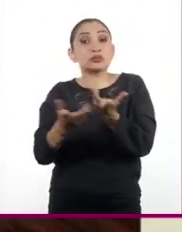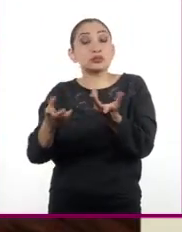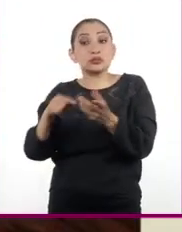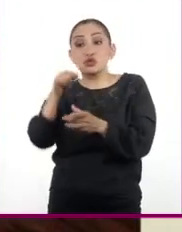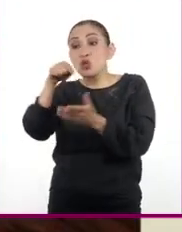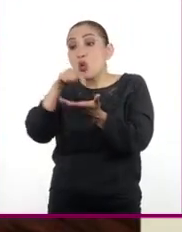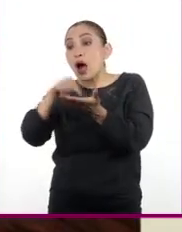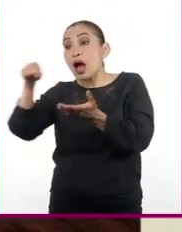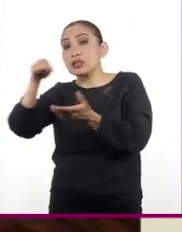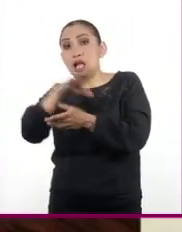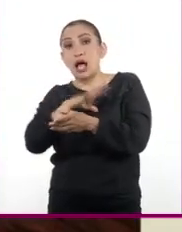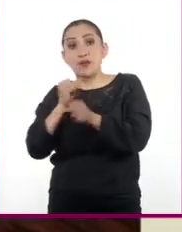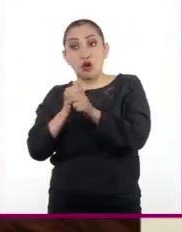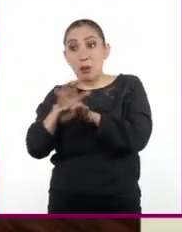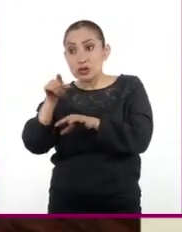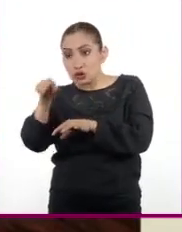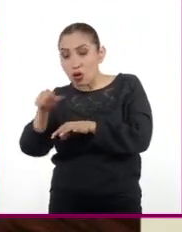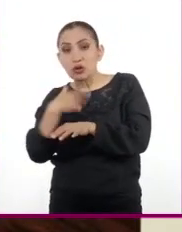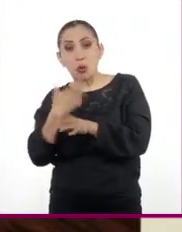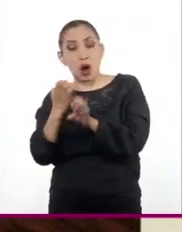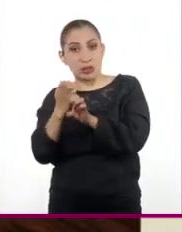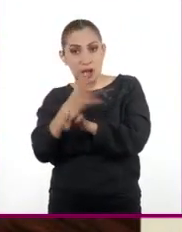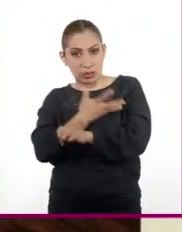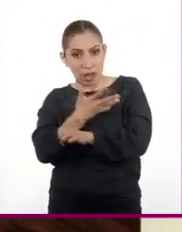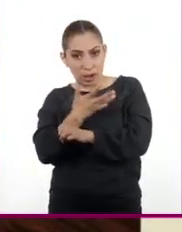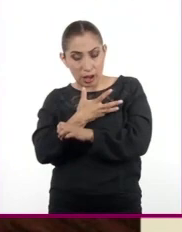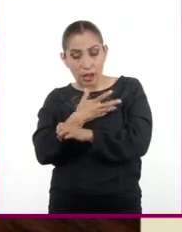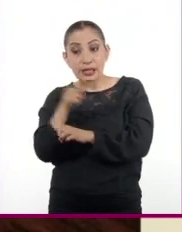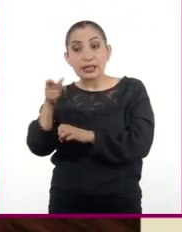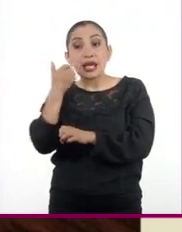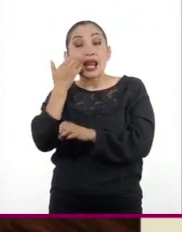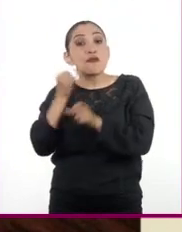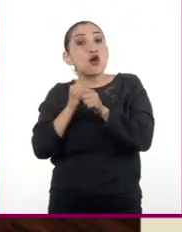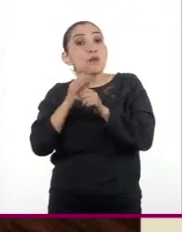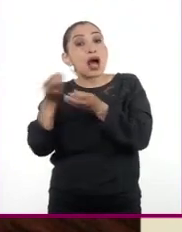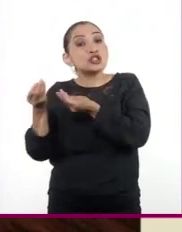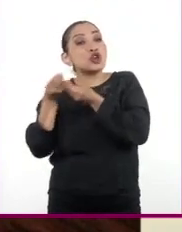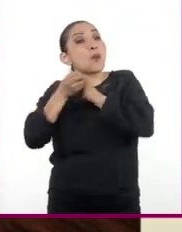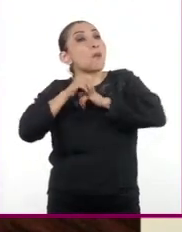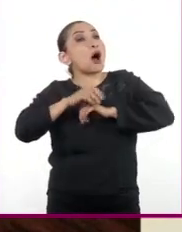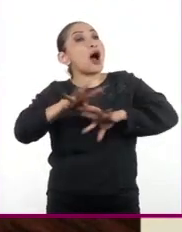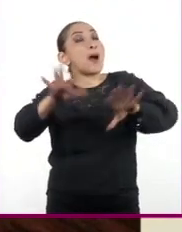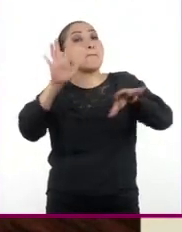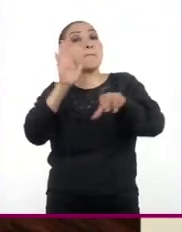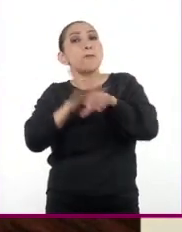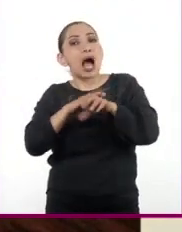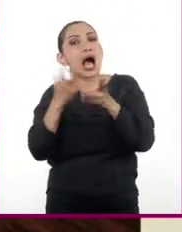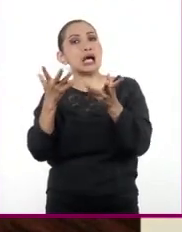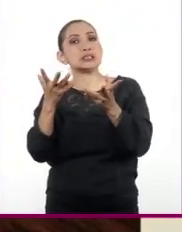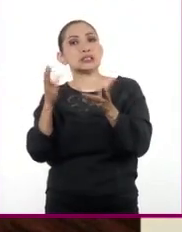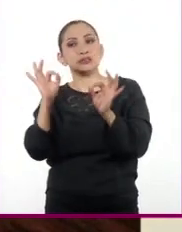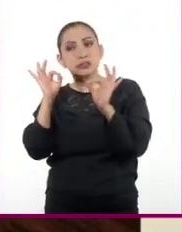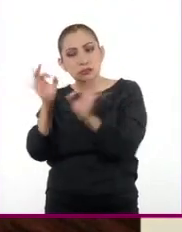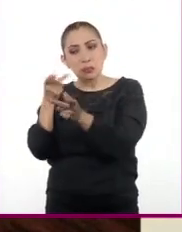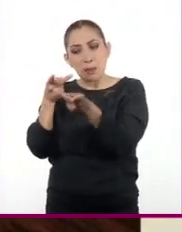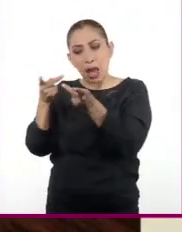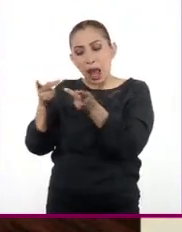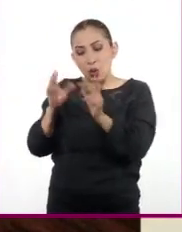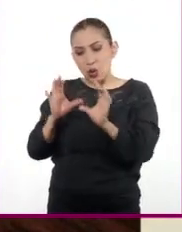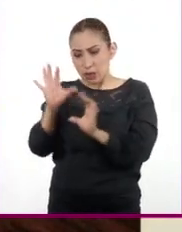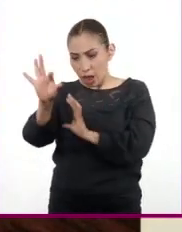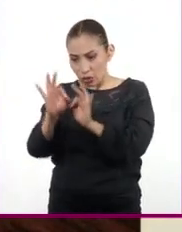ética profesional, buscan transmitir información con mejor preparada, con